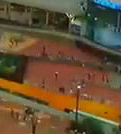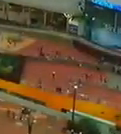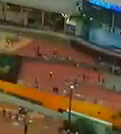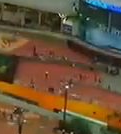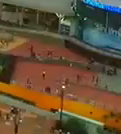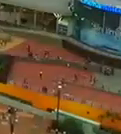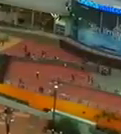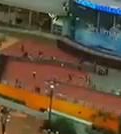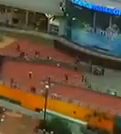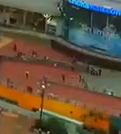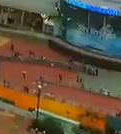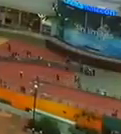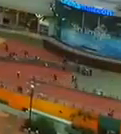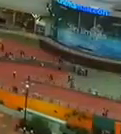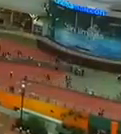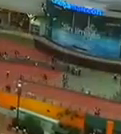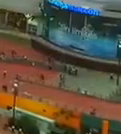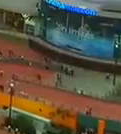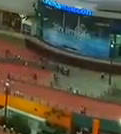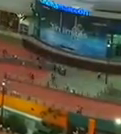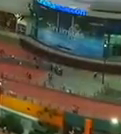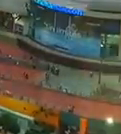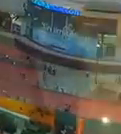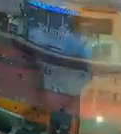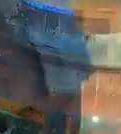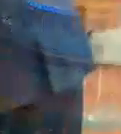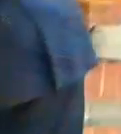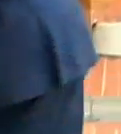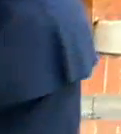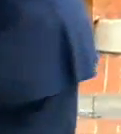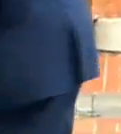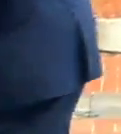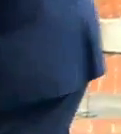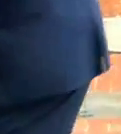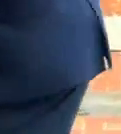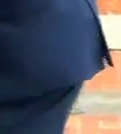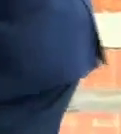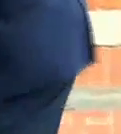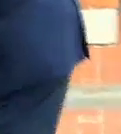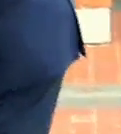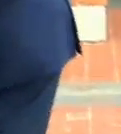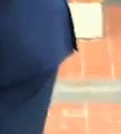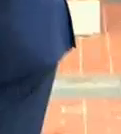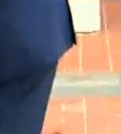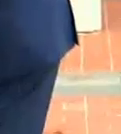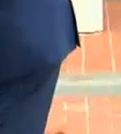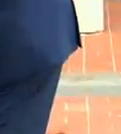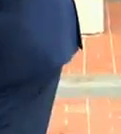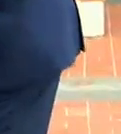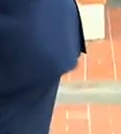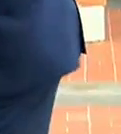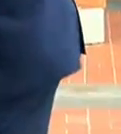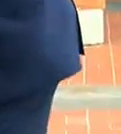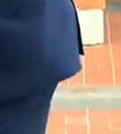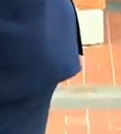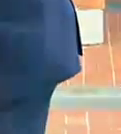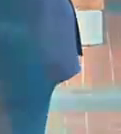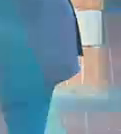de negro anochecer, siempre imponen su querer, Guayaquil de